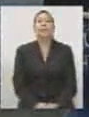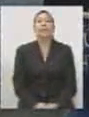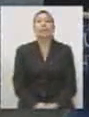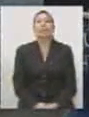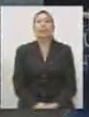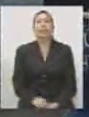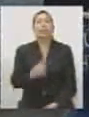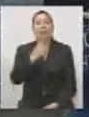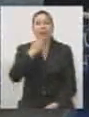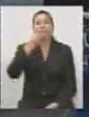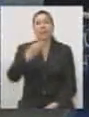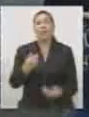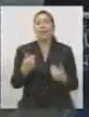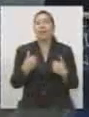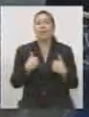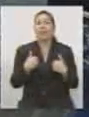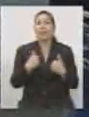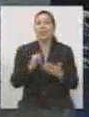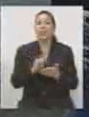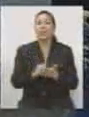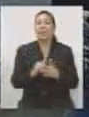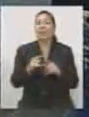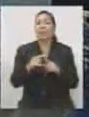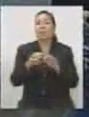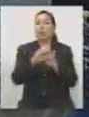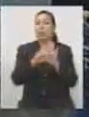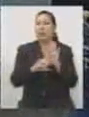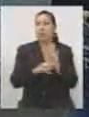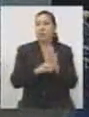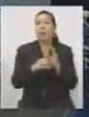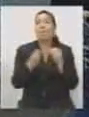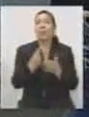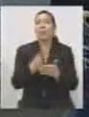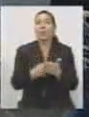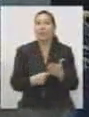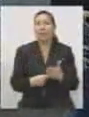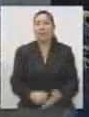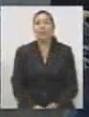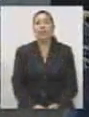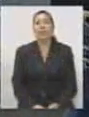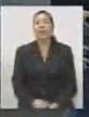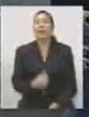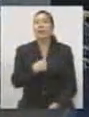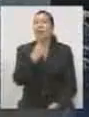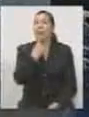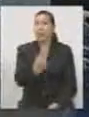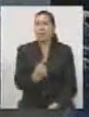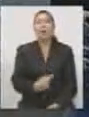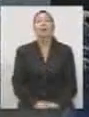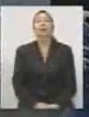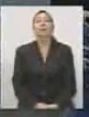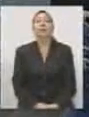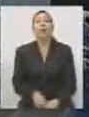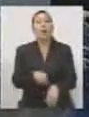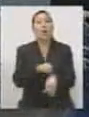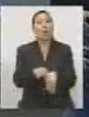la credibilidad que tiene el Tribunal y debe tener el Tribunal Constitucional. Por lo tanto, hago una invocación pública